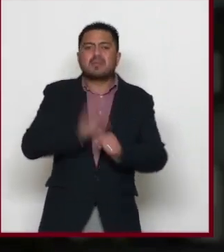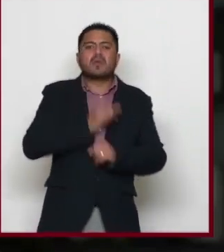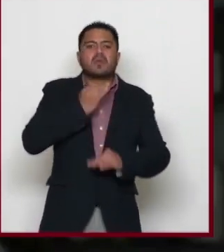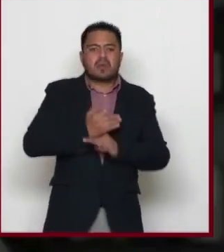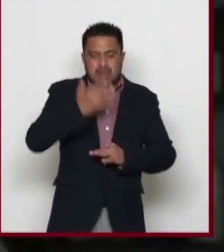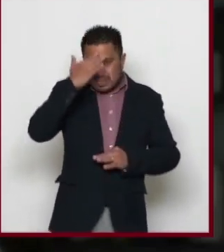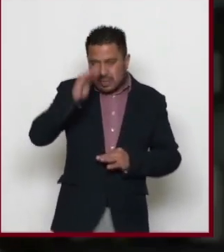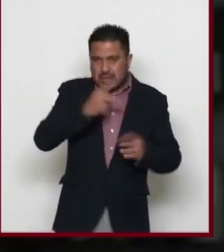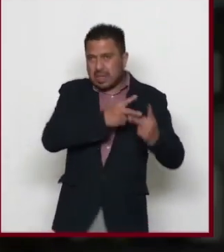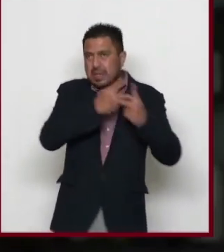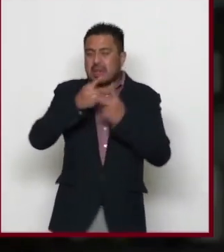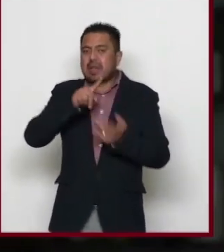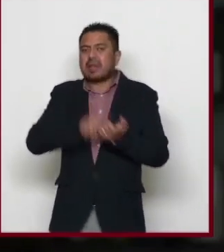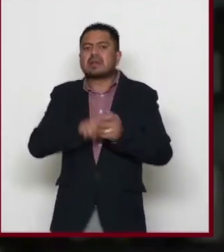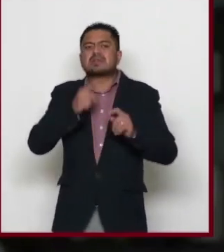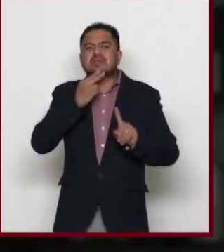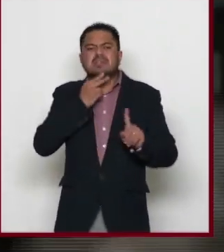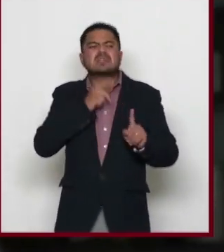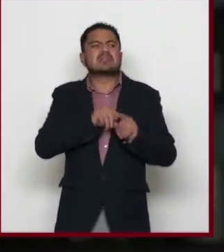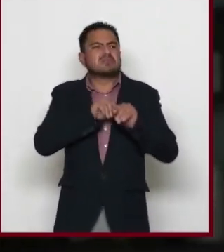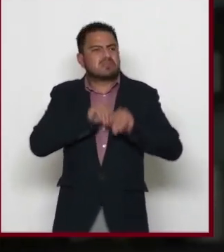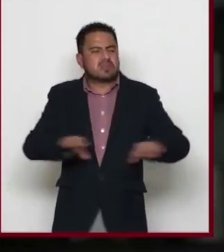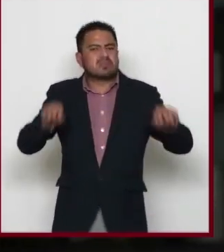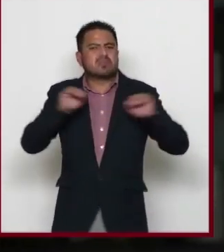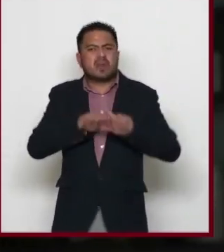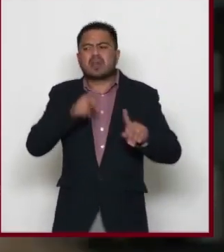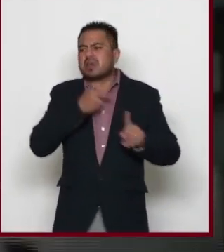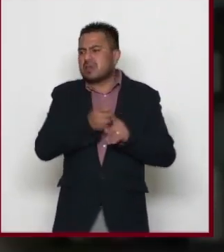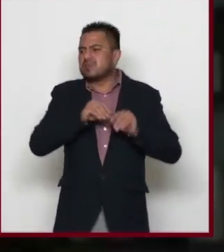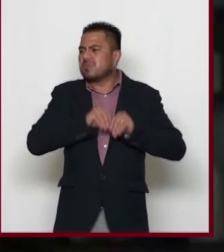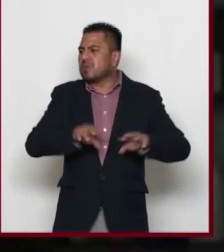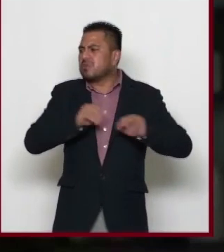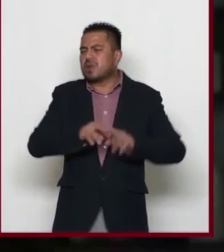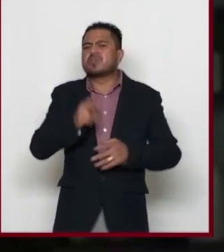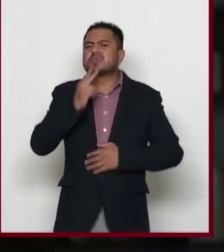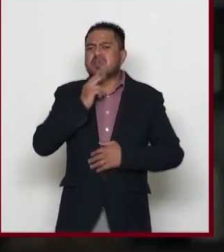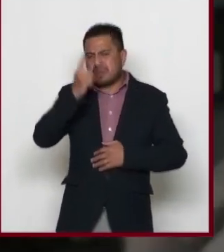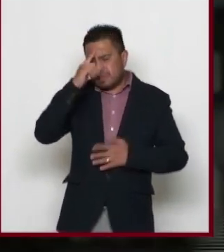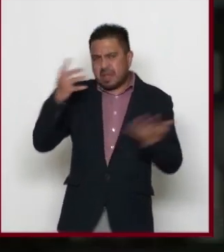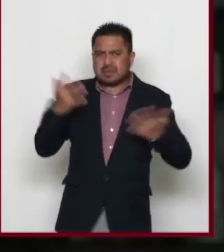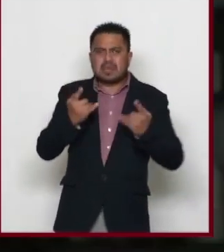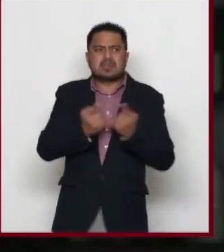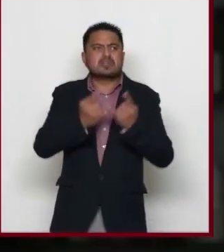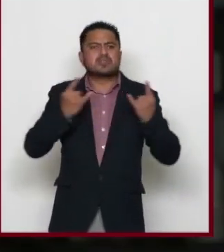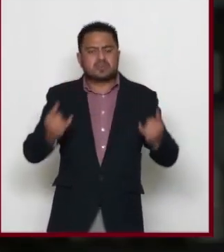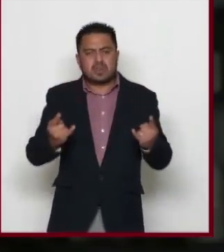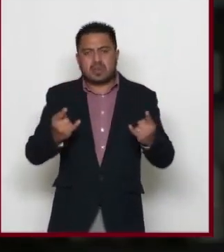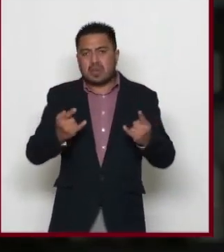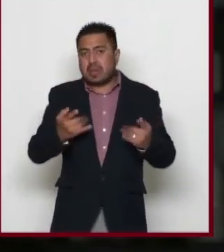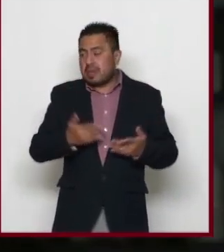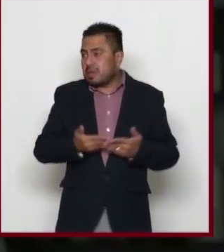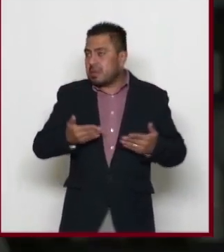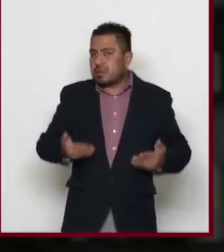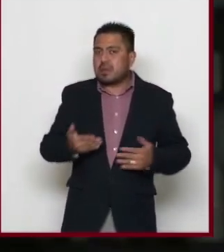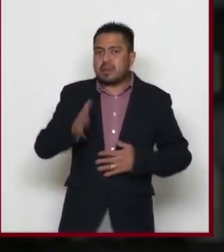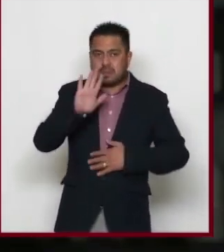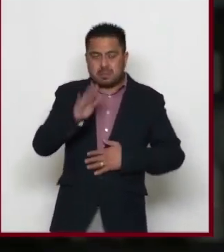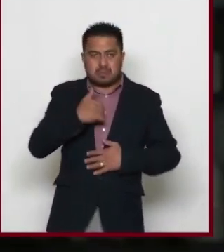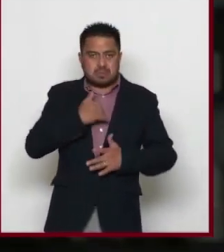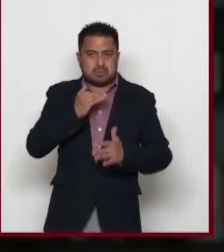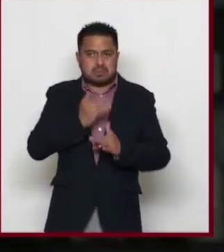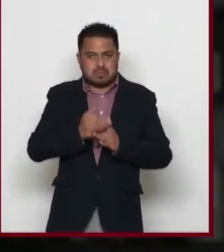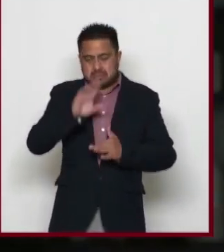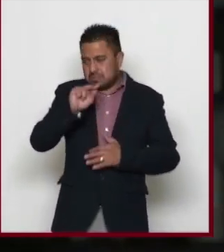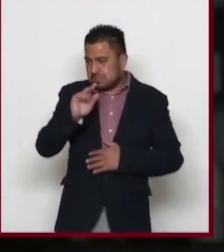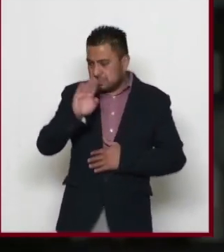de camino, no está mal, porque yo lo que sé de astronomía me sirvió para hacer divulgación, y lo que sé de astronomía y divulgación me sirve para